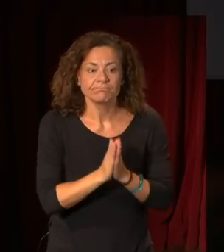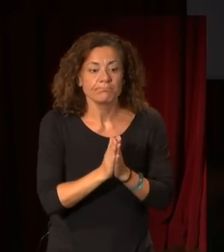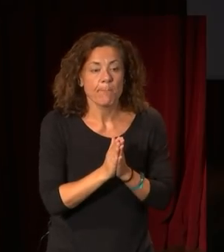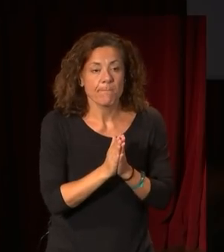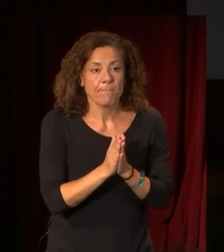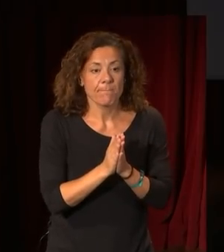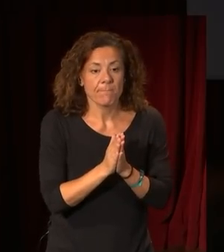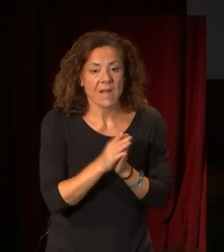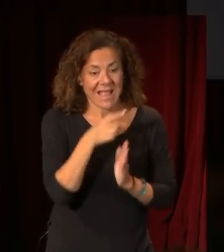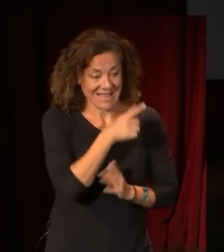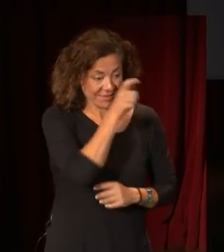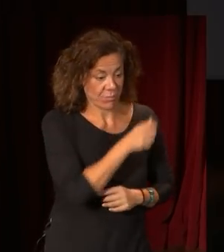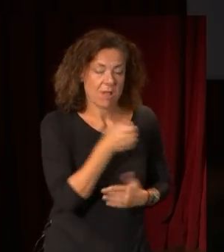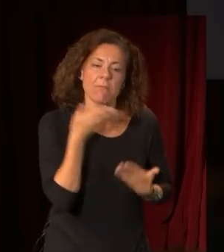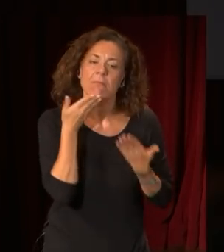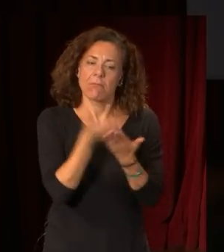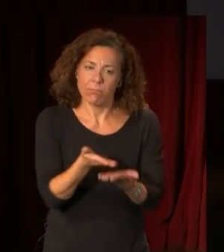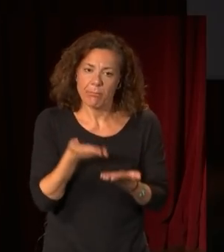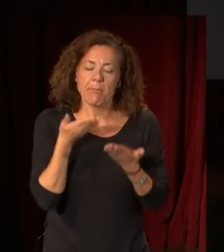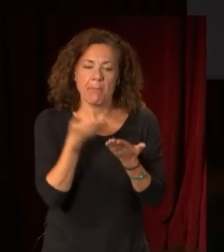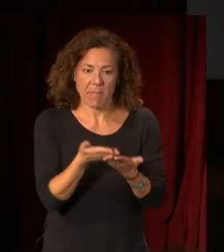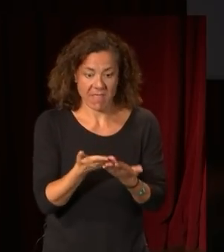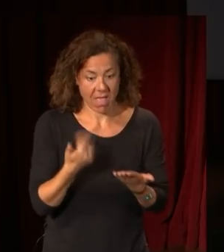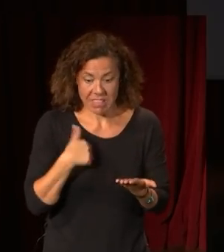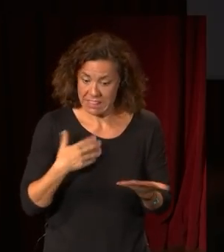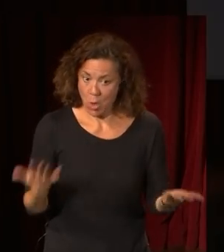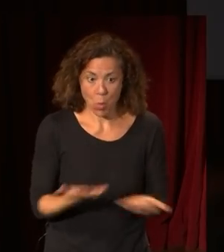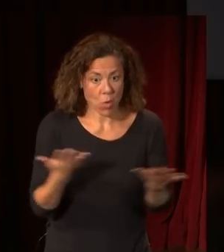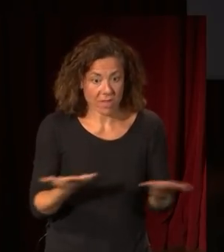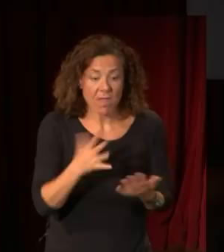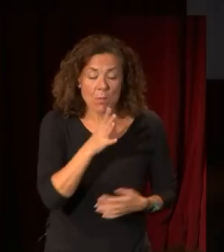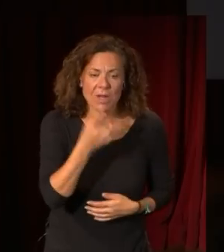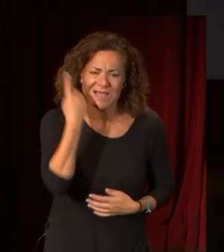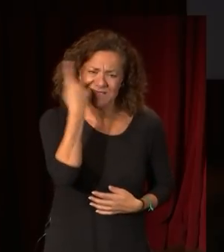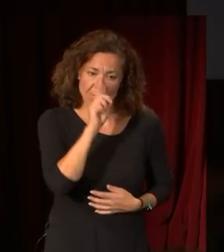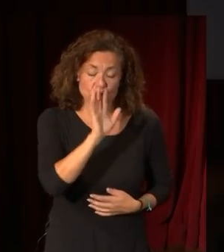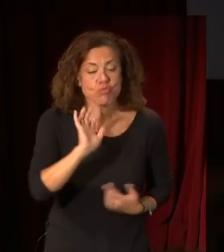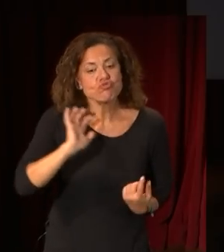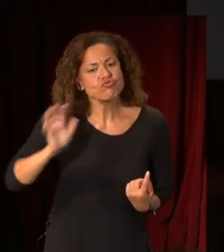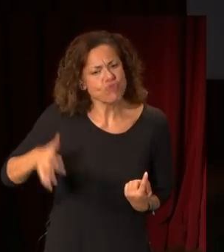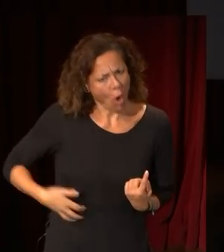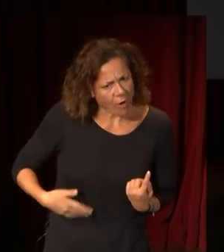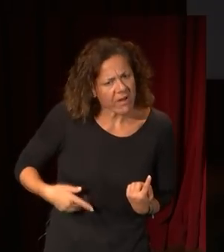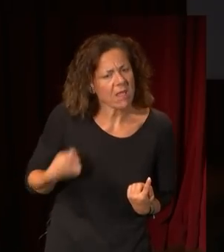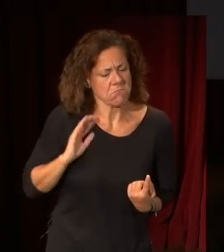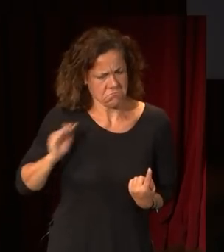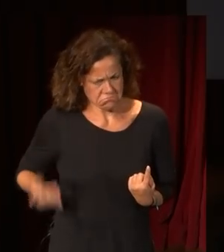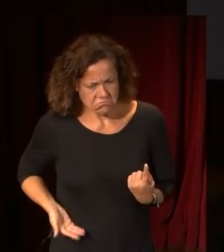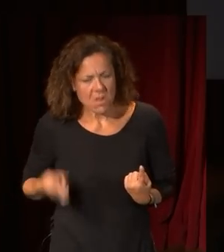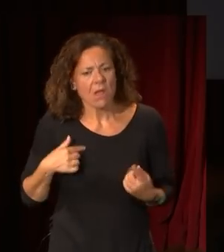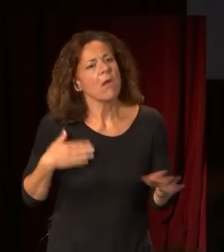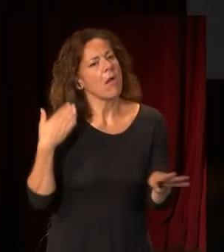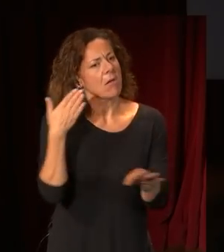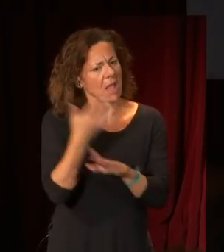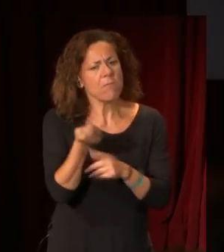con notable urgencia porque sabemos que era un noble que preguntó a la corte que era un gran